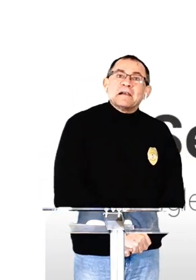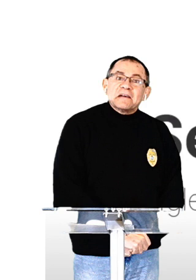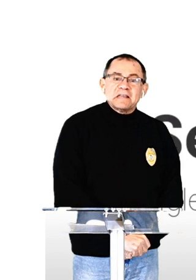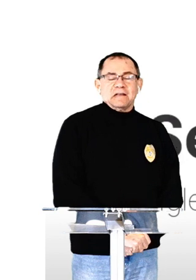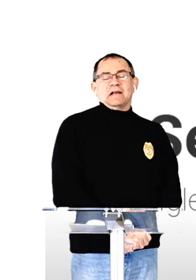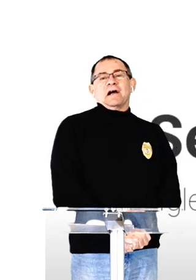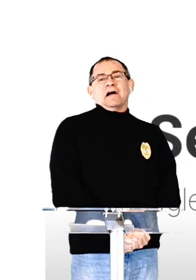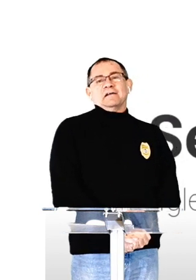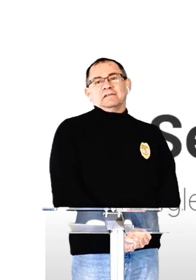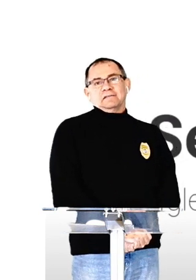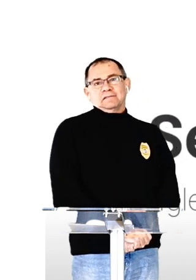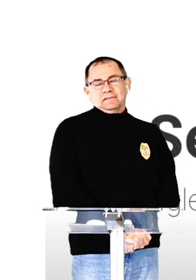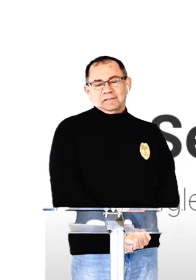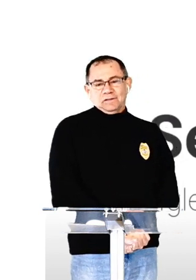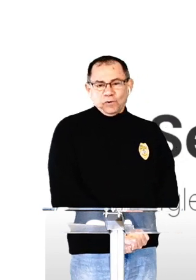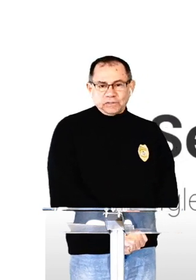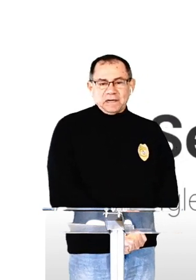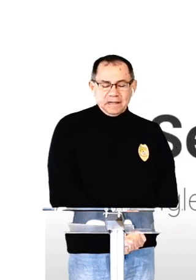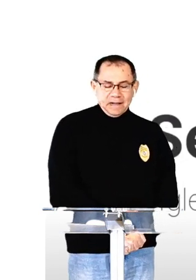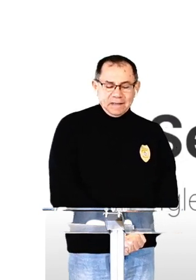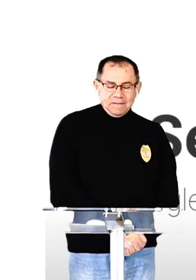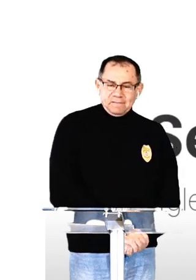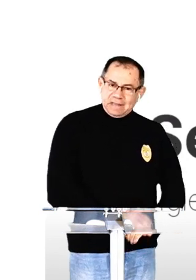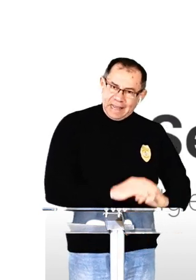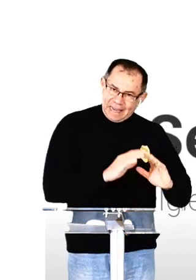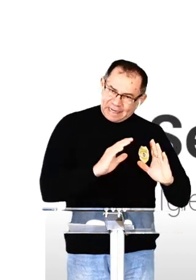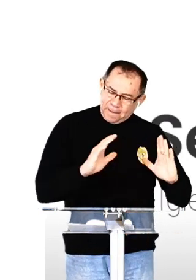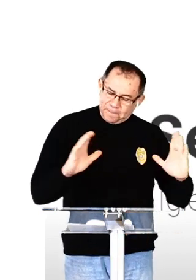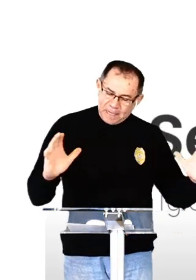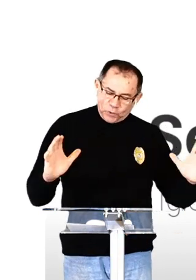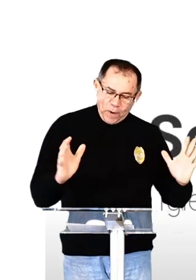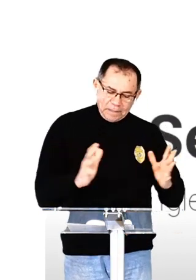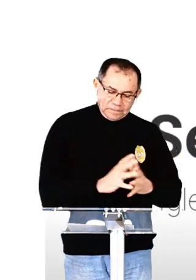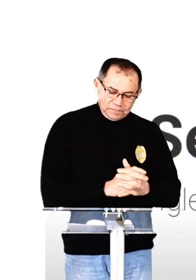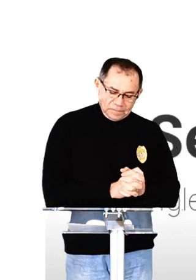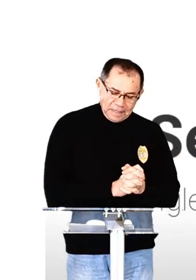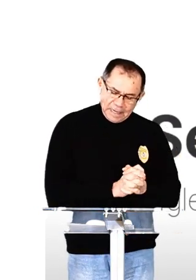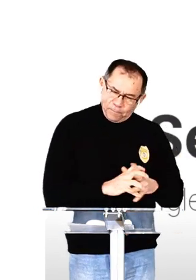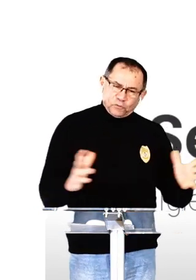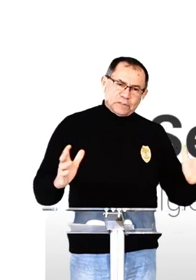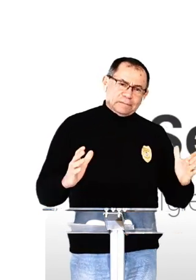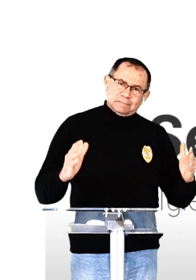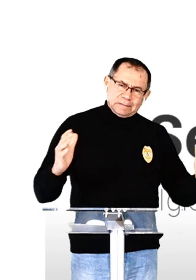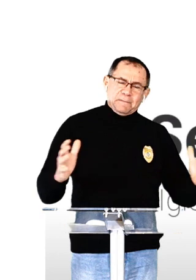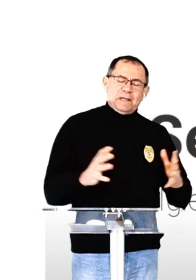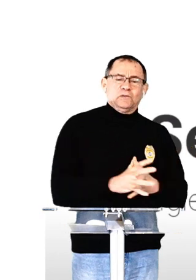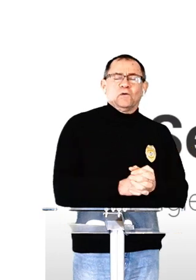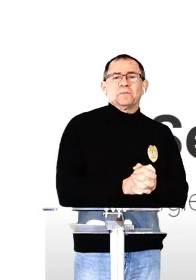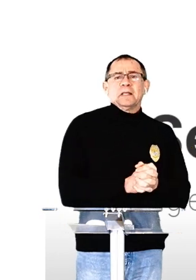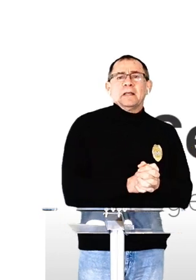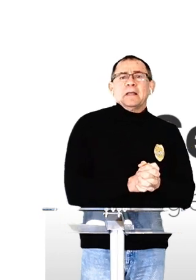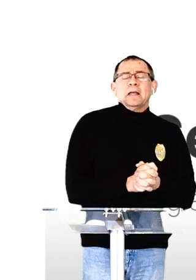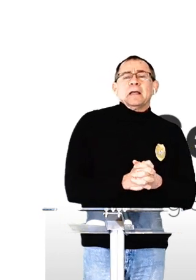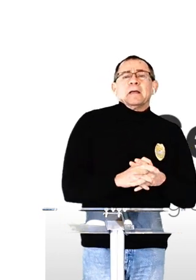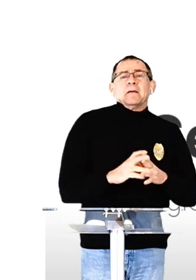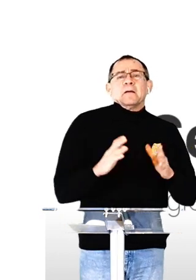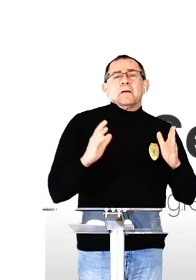Costa Rica. Costa Rica, de guerra espiritual. Hermosa, tremendo.